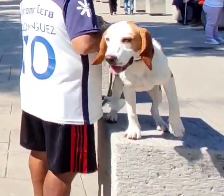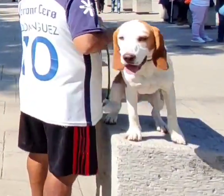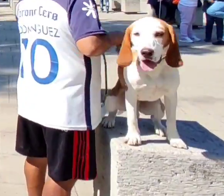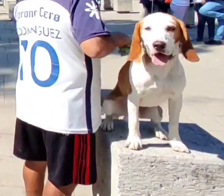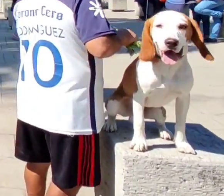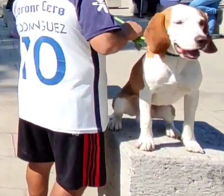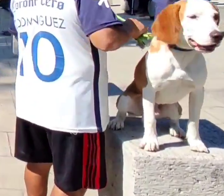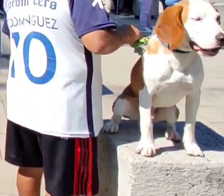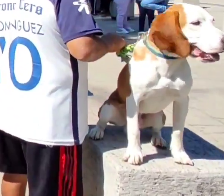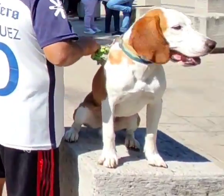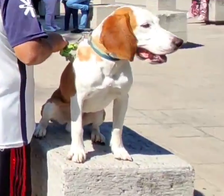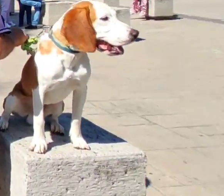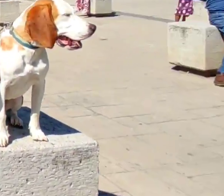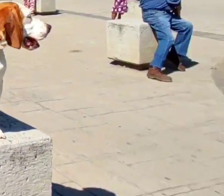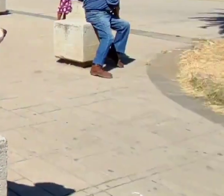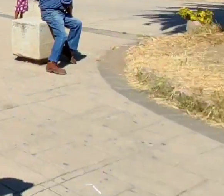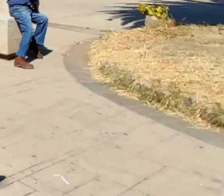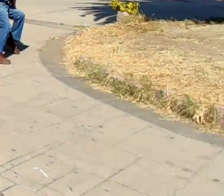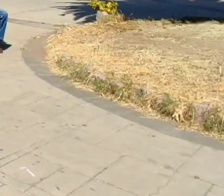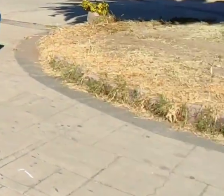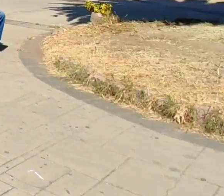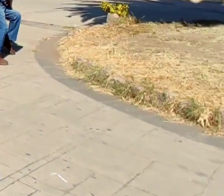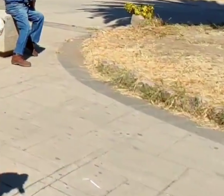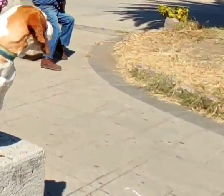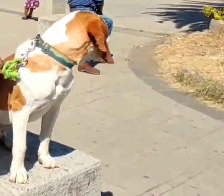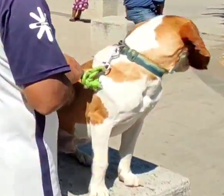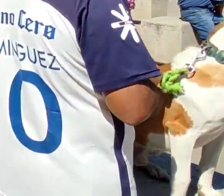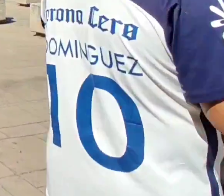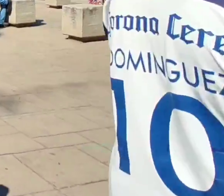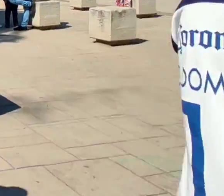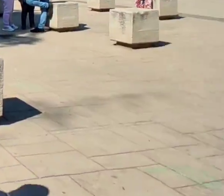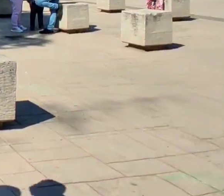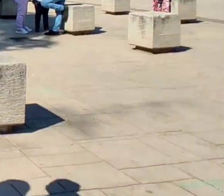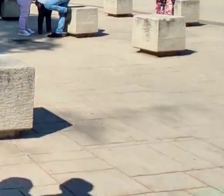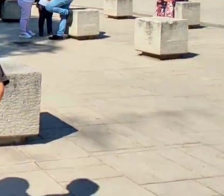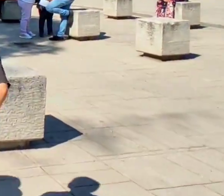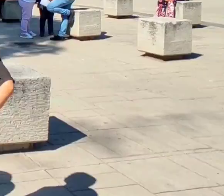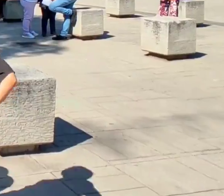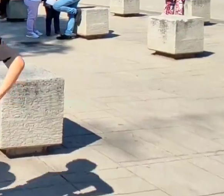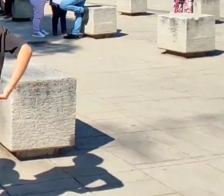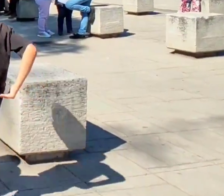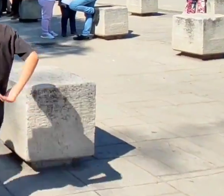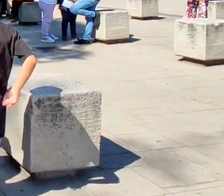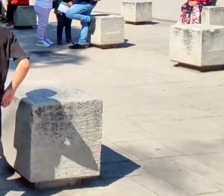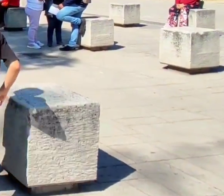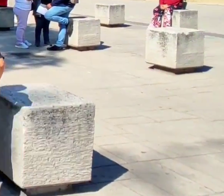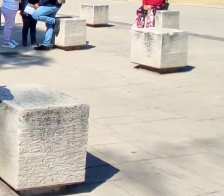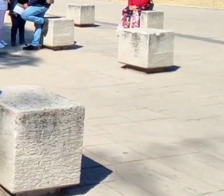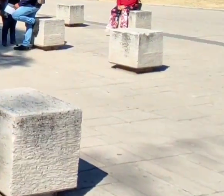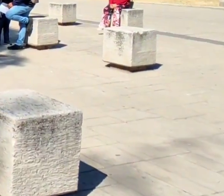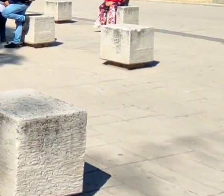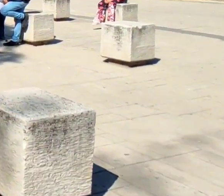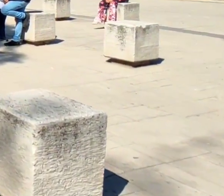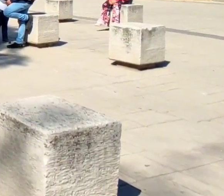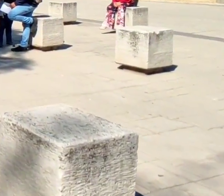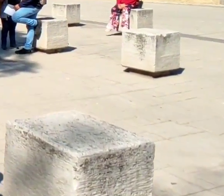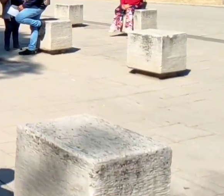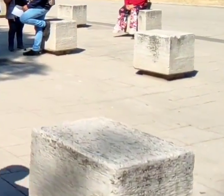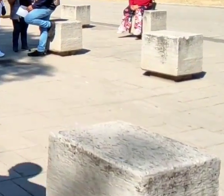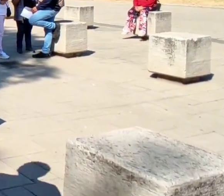recuerdo acta de nacimiento, credencial de elector, CURP, comprobante de domicilio y un